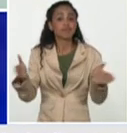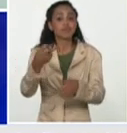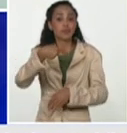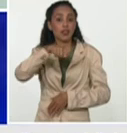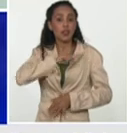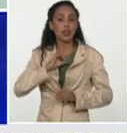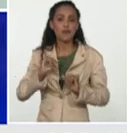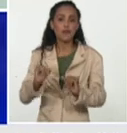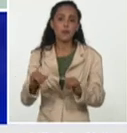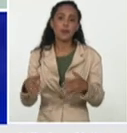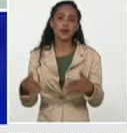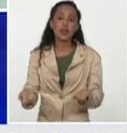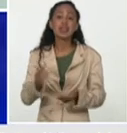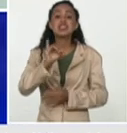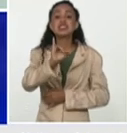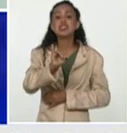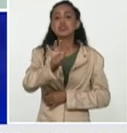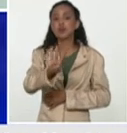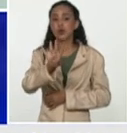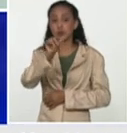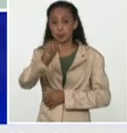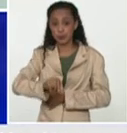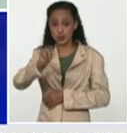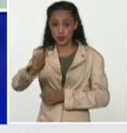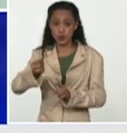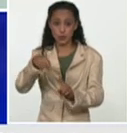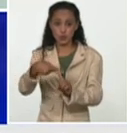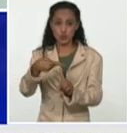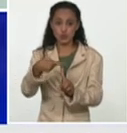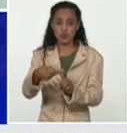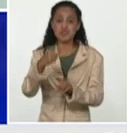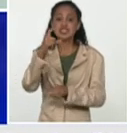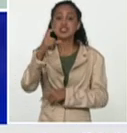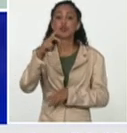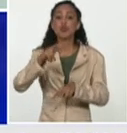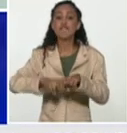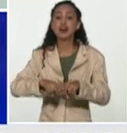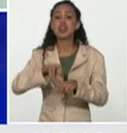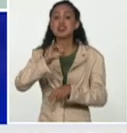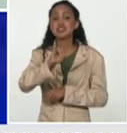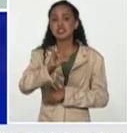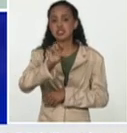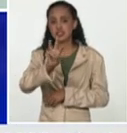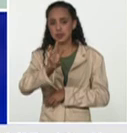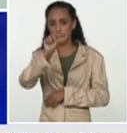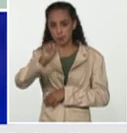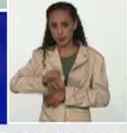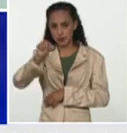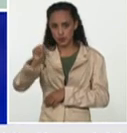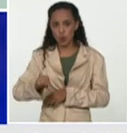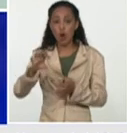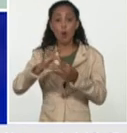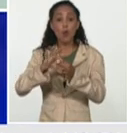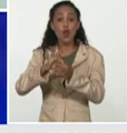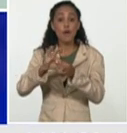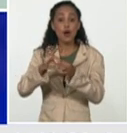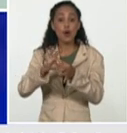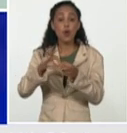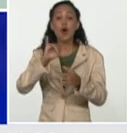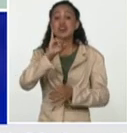diagnostican 64 casos, de Centro Habana 63, Guanabacoa